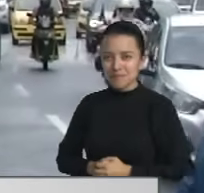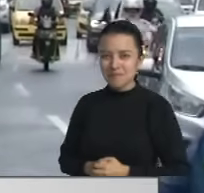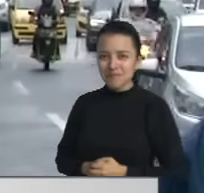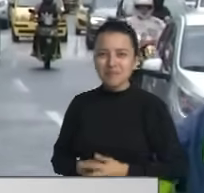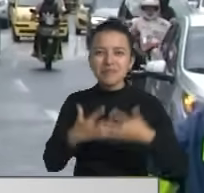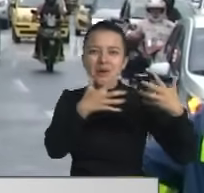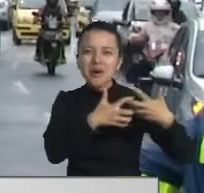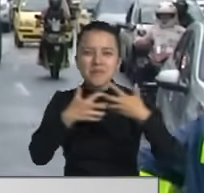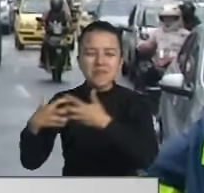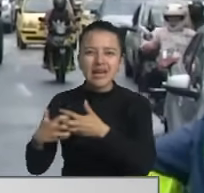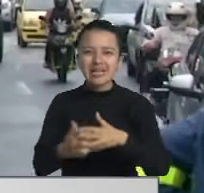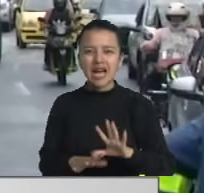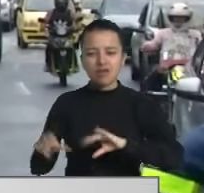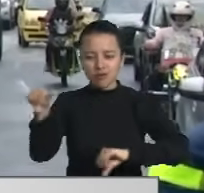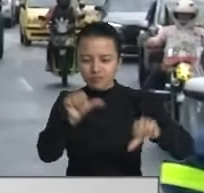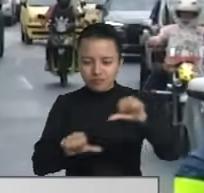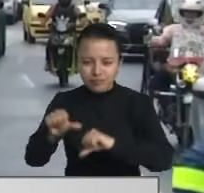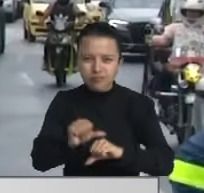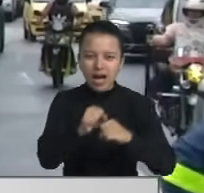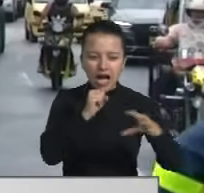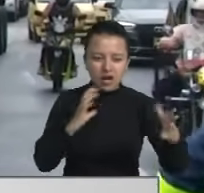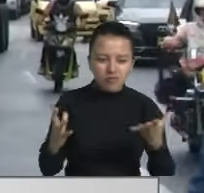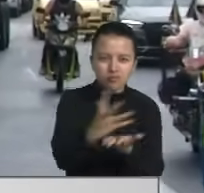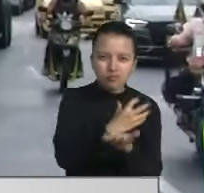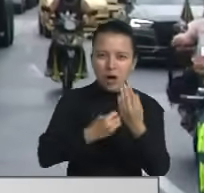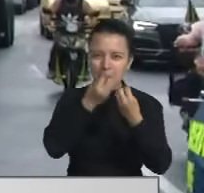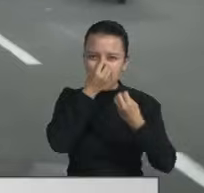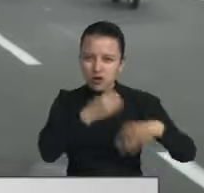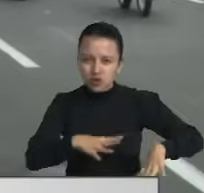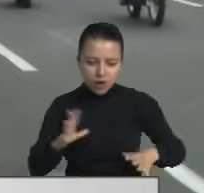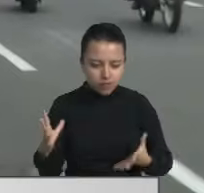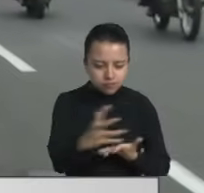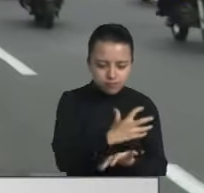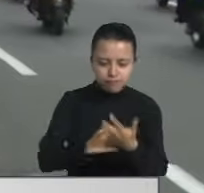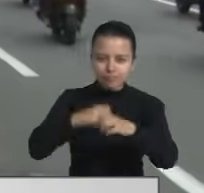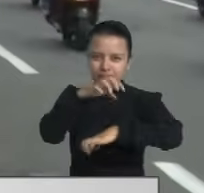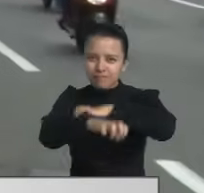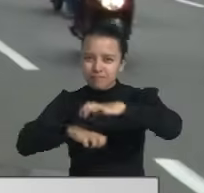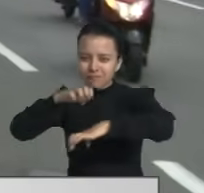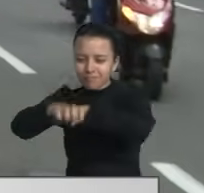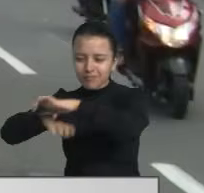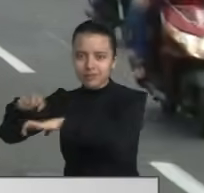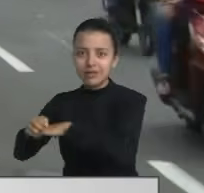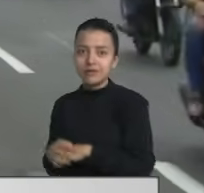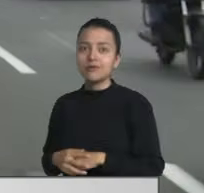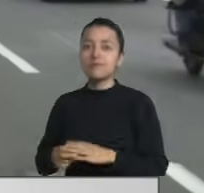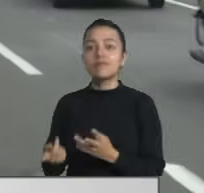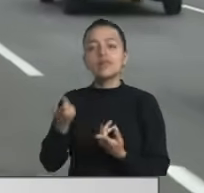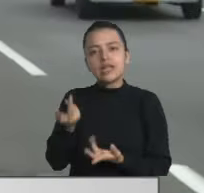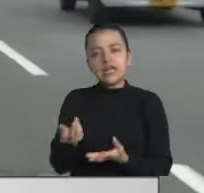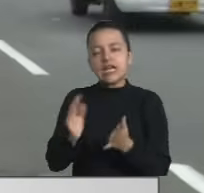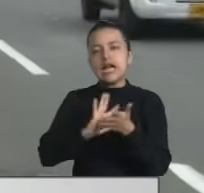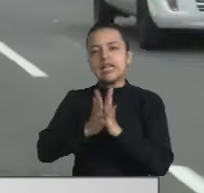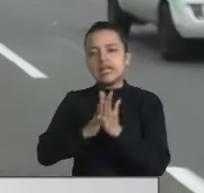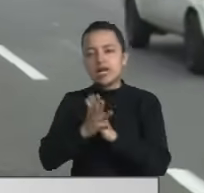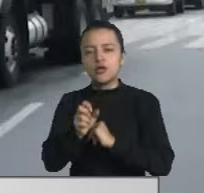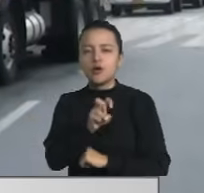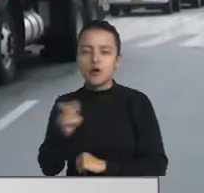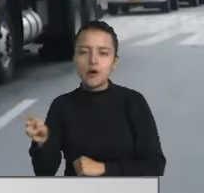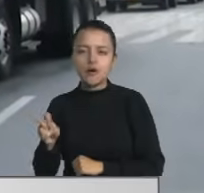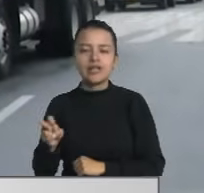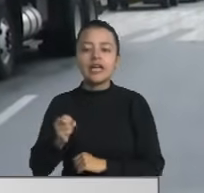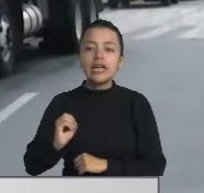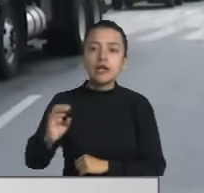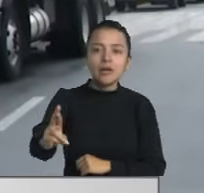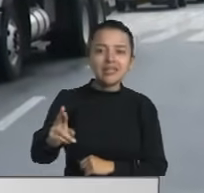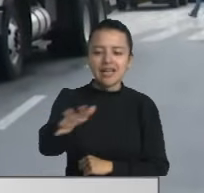las empresas de aseo que cubre zonas clave para el desarrollo de la ciudad y el fomento del turismo, como lo son el centro, norte y oeste de